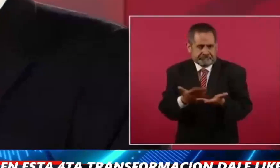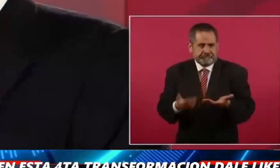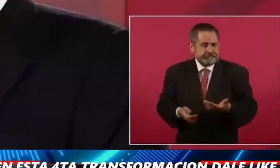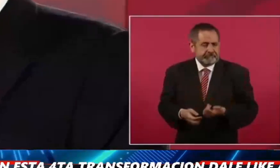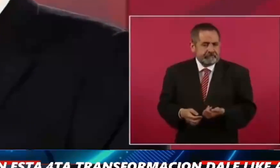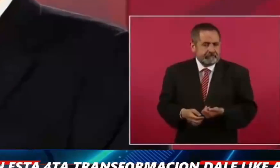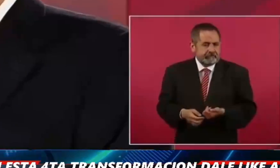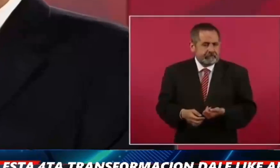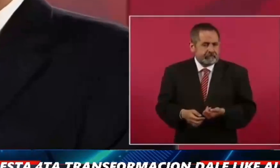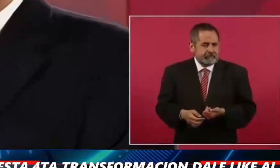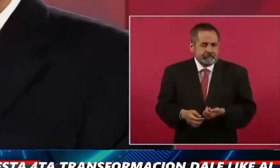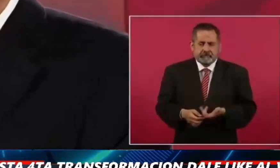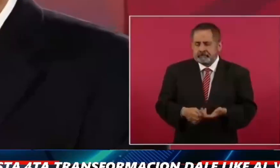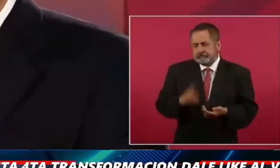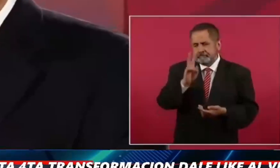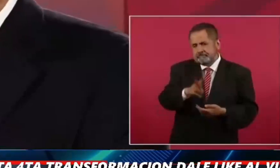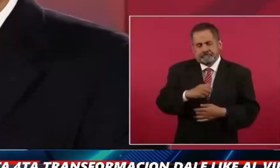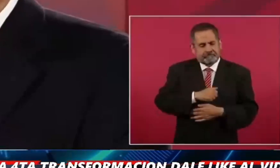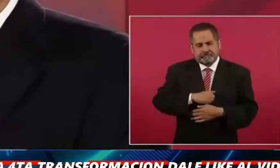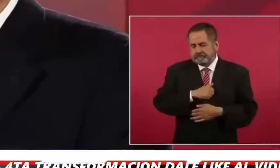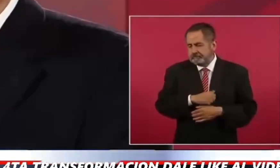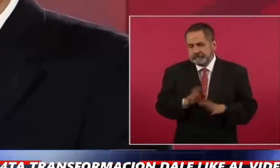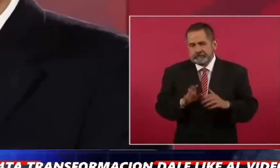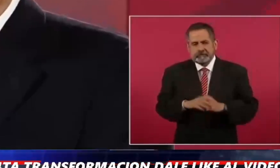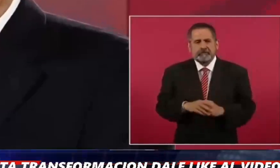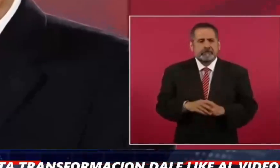Es muy lamentable,